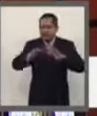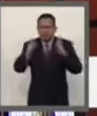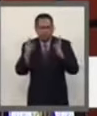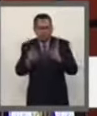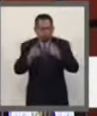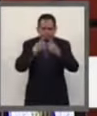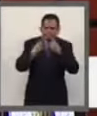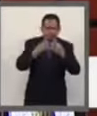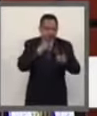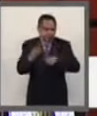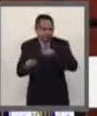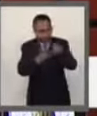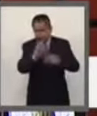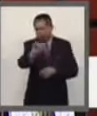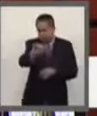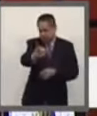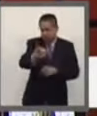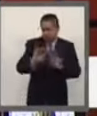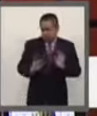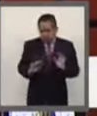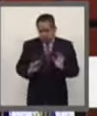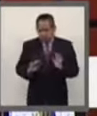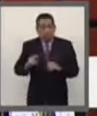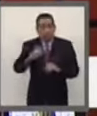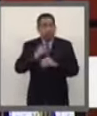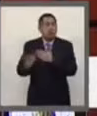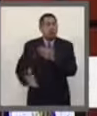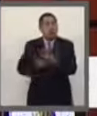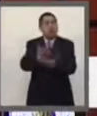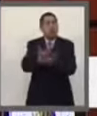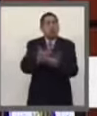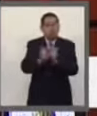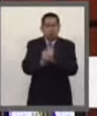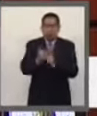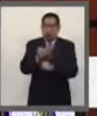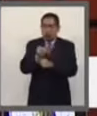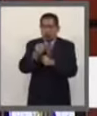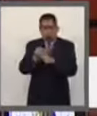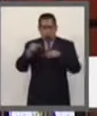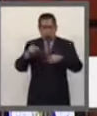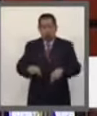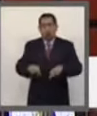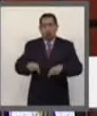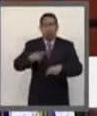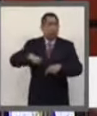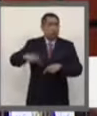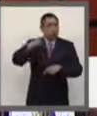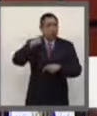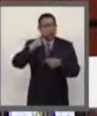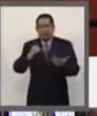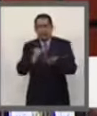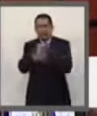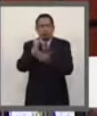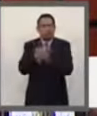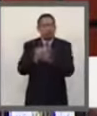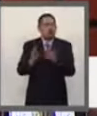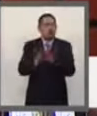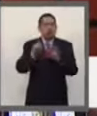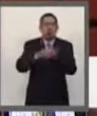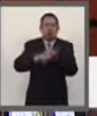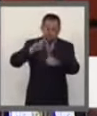y responder preguntas, pero yo sí pido que frente a este momento de grandes decisiones, actuemos